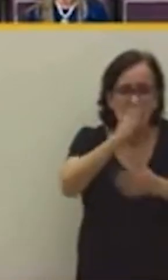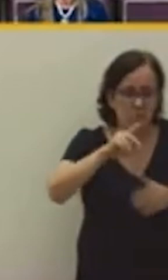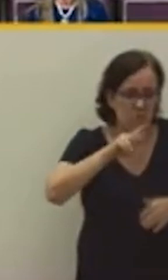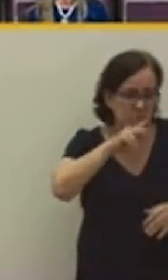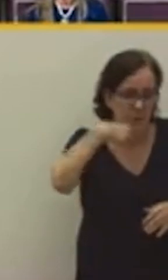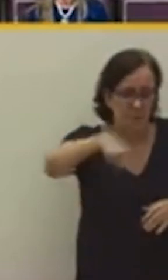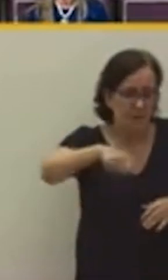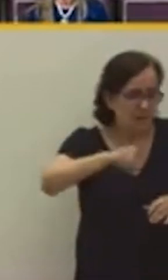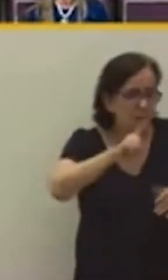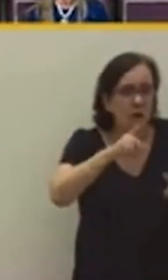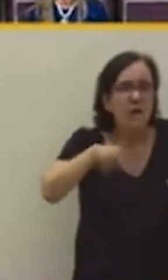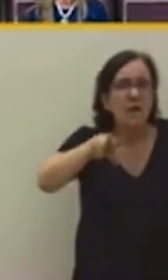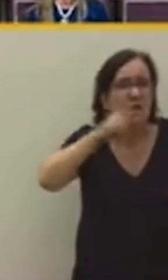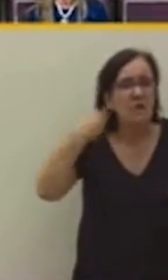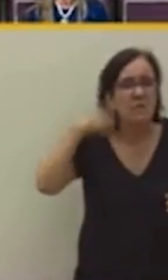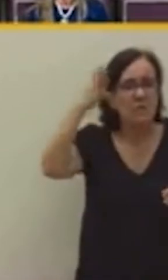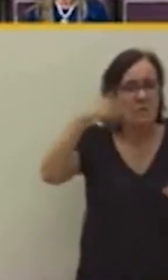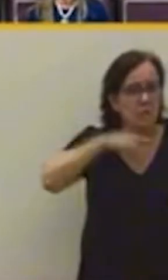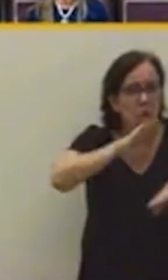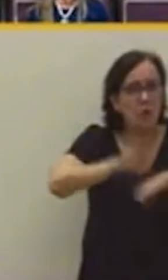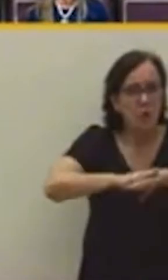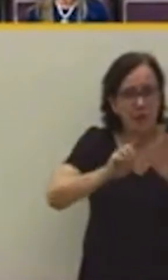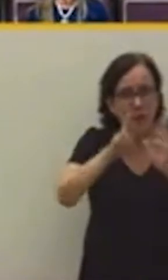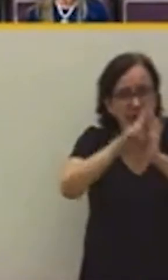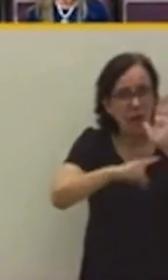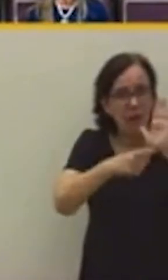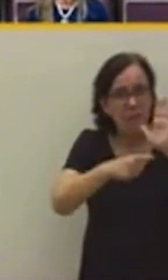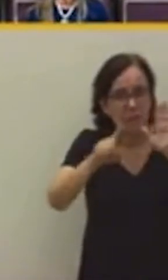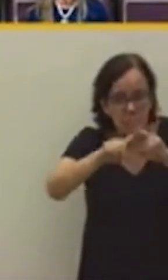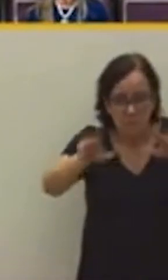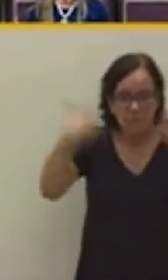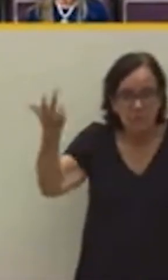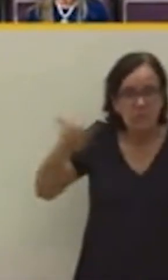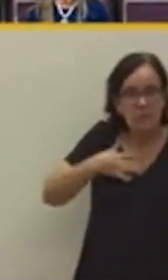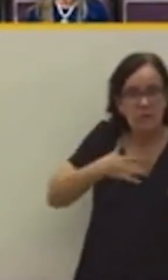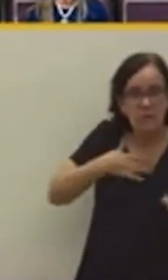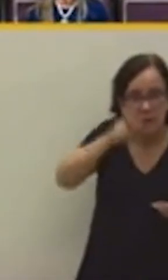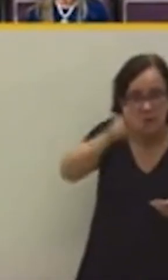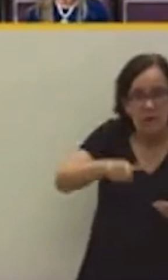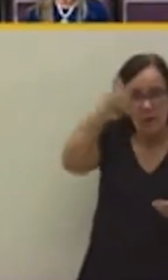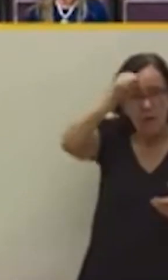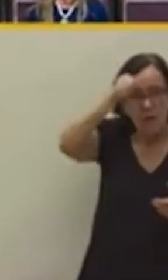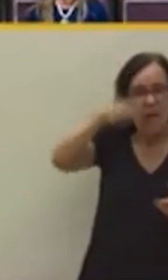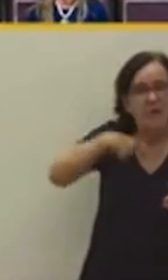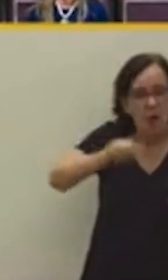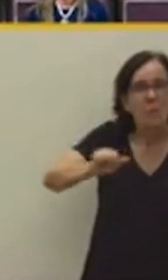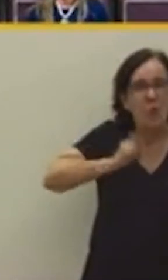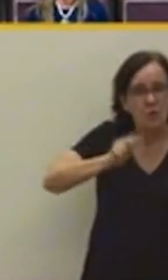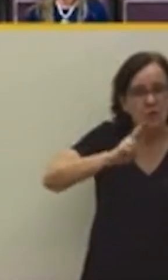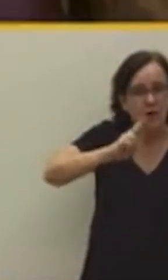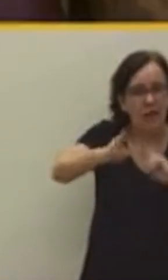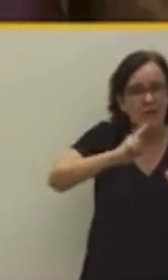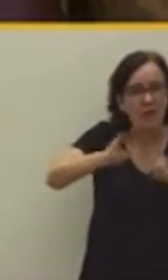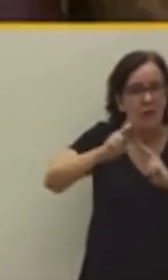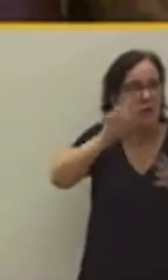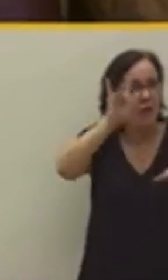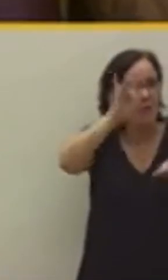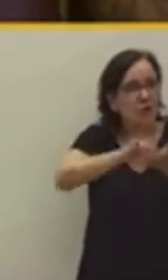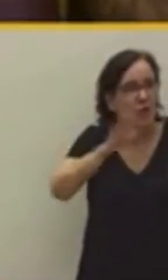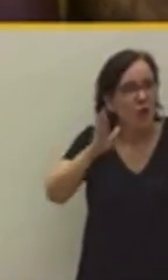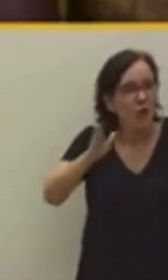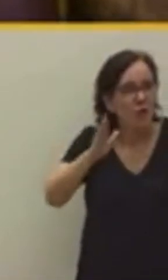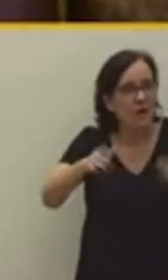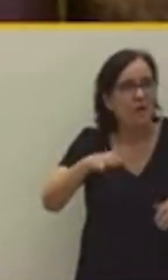asunto. Y es que independientemente de los pinganillos y los doce traductores contratados que se necesitan, la realidad es que con que sólo